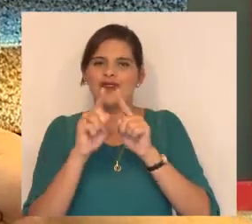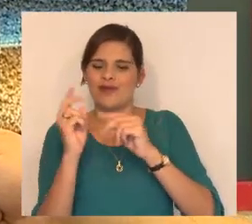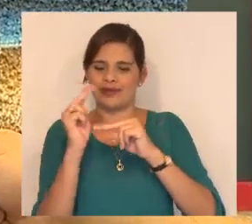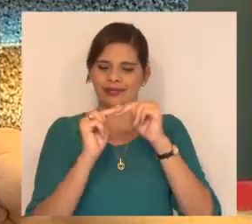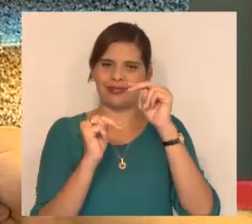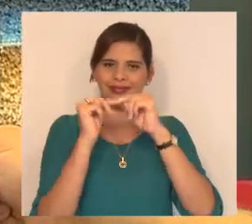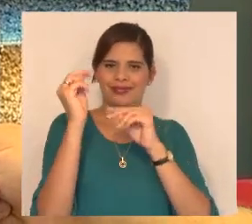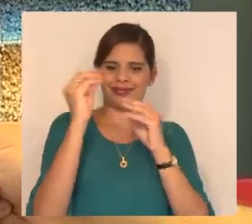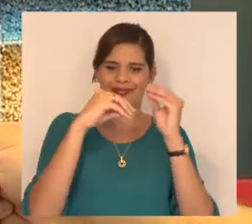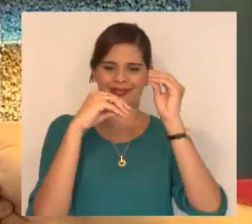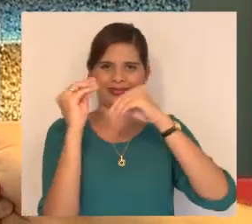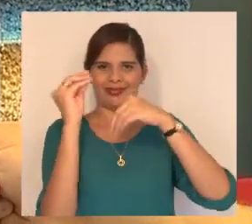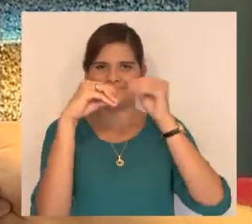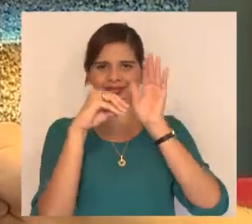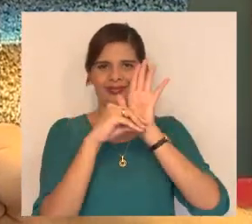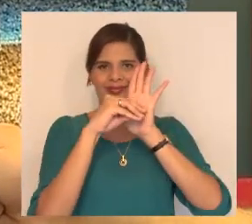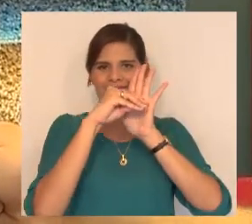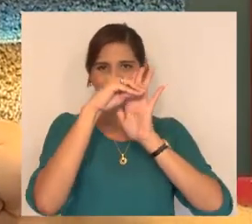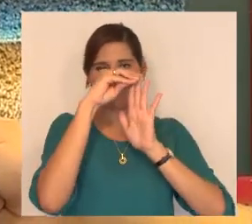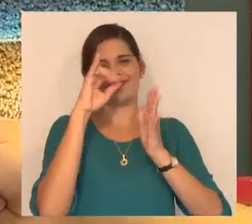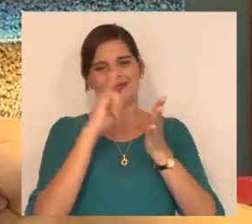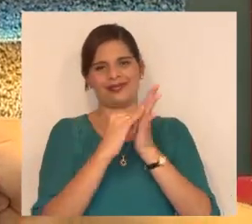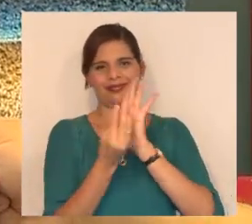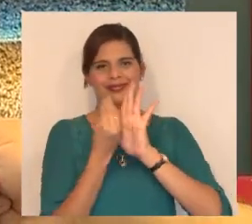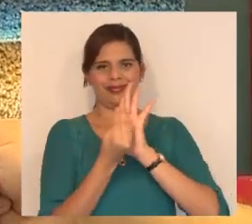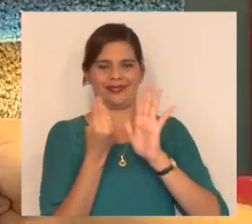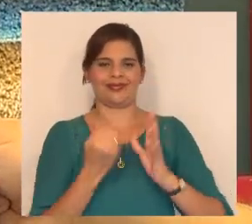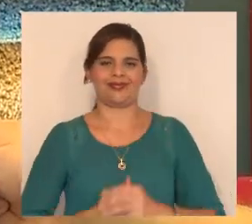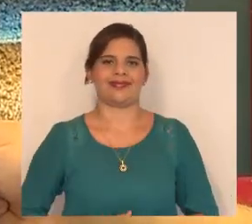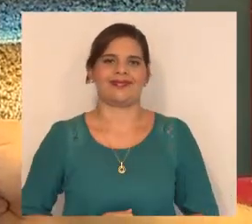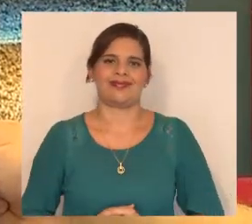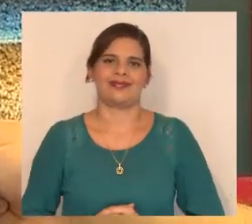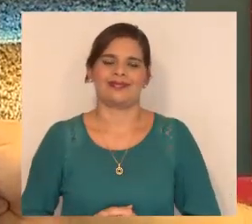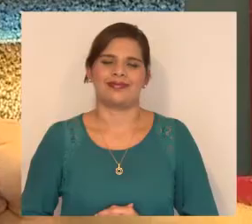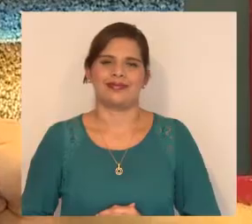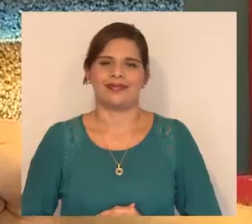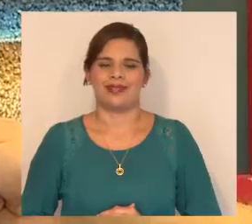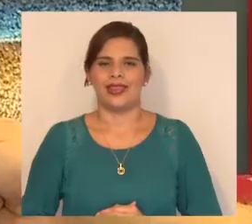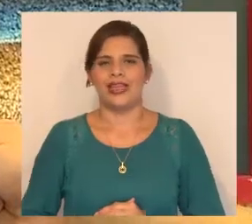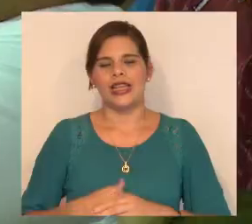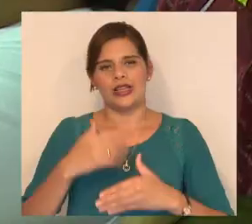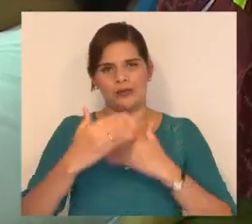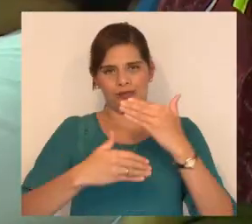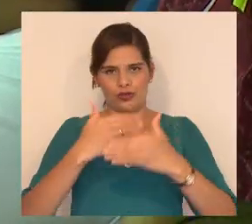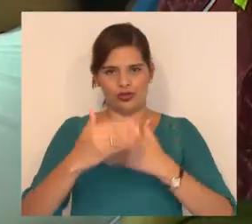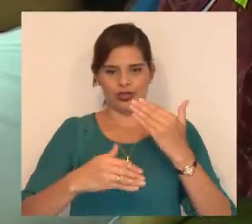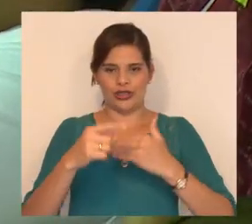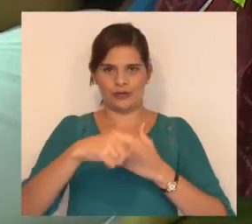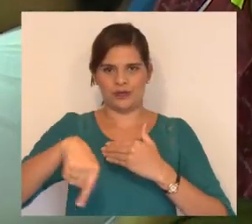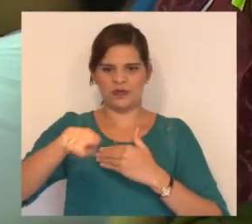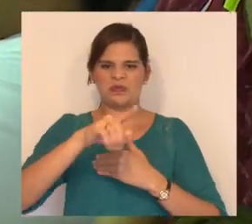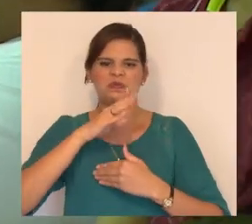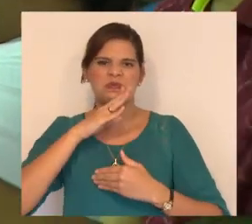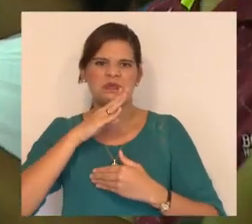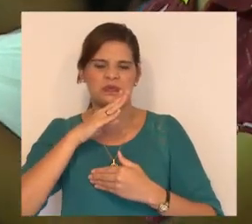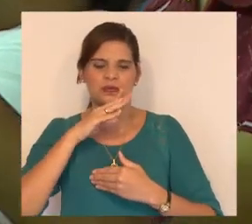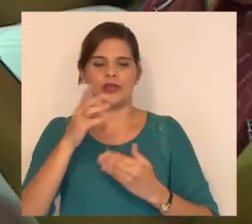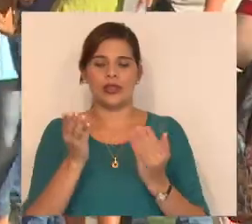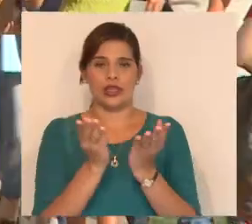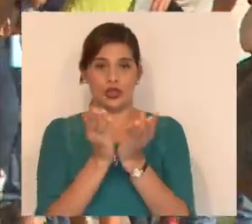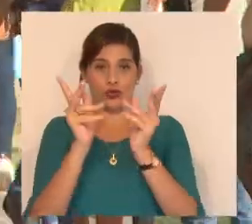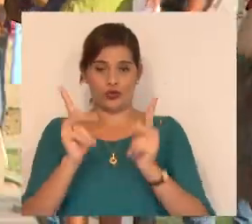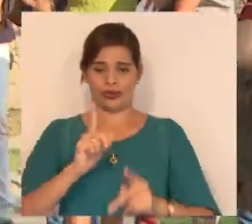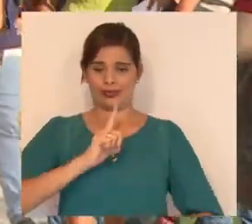puedan participar en lo que yo he denominado la construcción colectiva del reglamento estudiantil. La iniciativa de este proceso